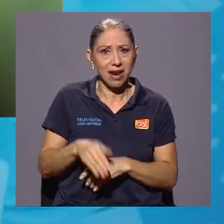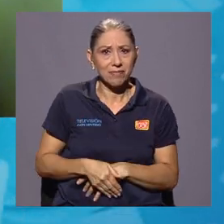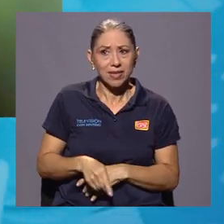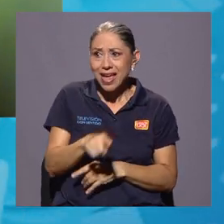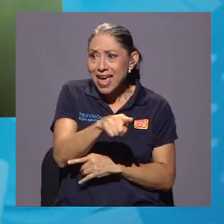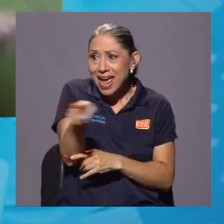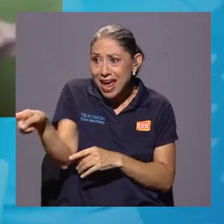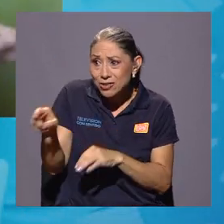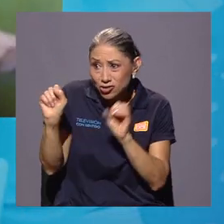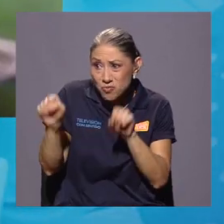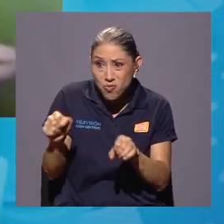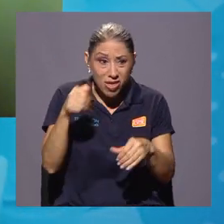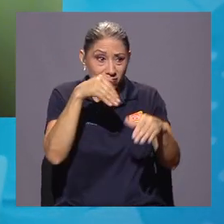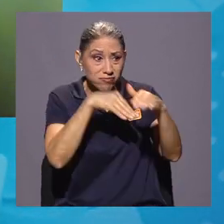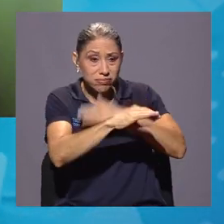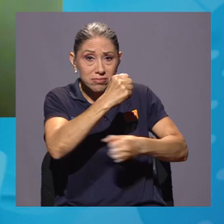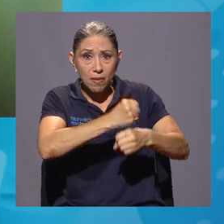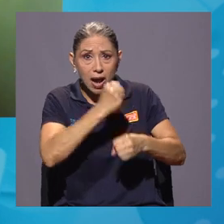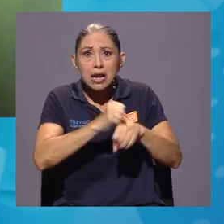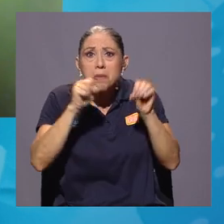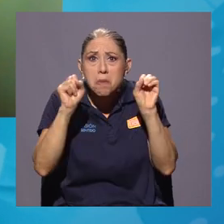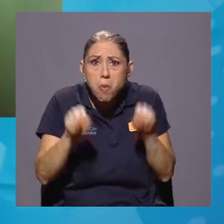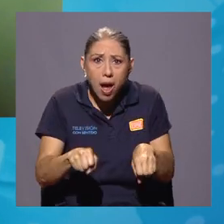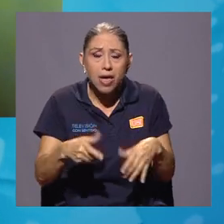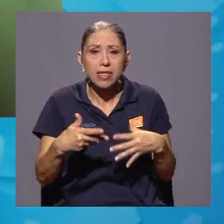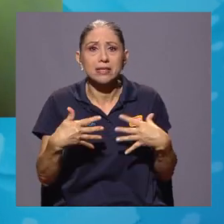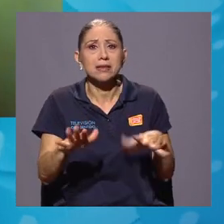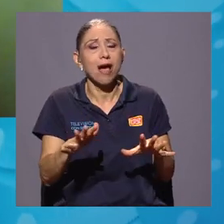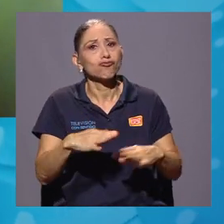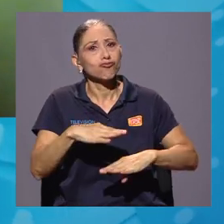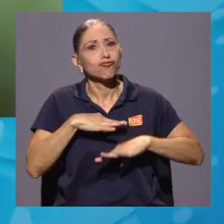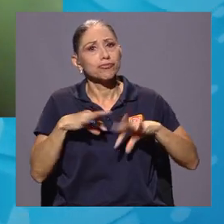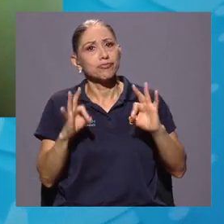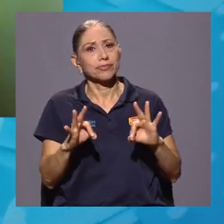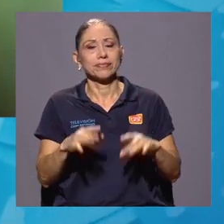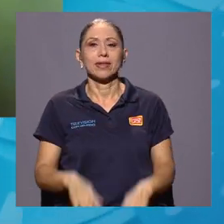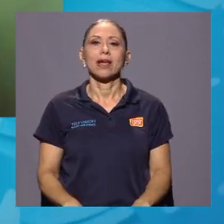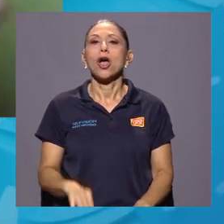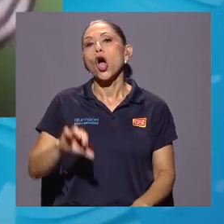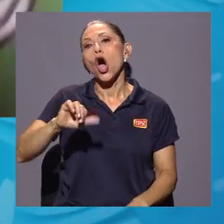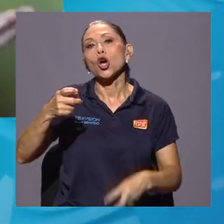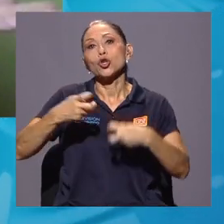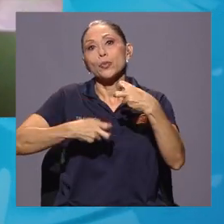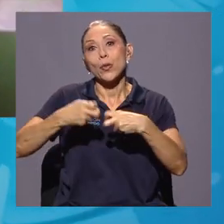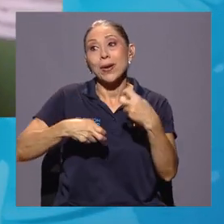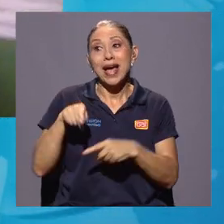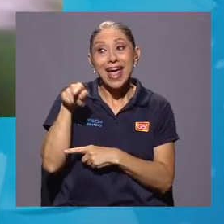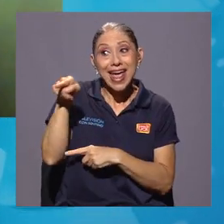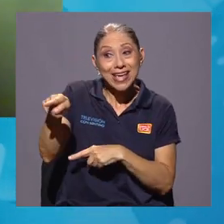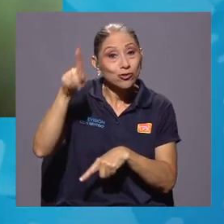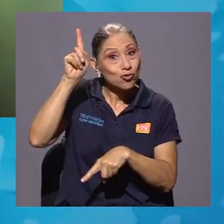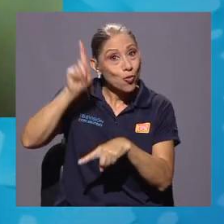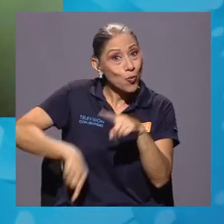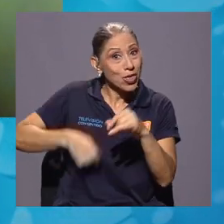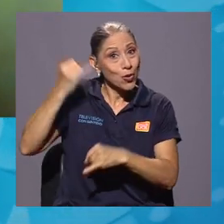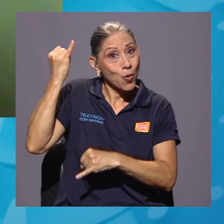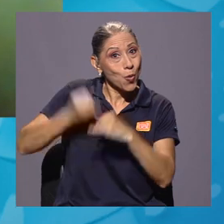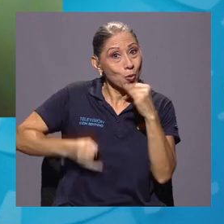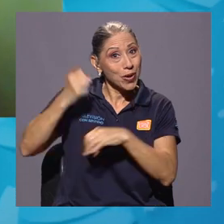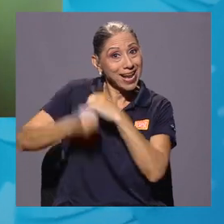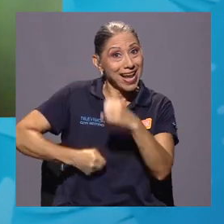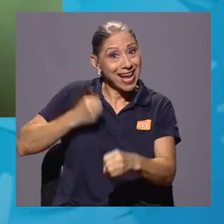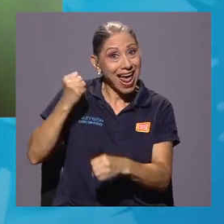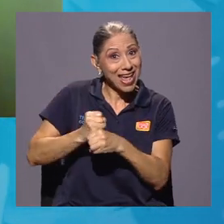vienen realmente a solventar esa necesidad, ¿verdad? Y la otra problemática es que como ellos no pudieron concluir el año de internado en